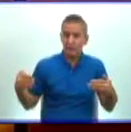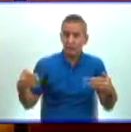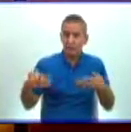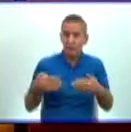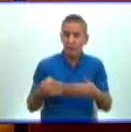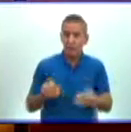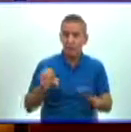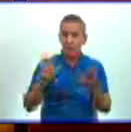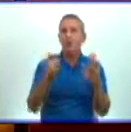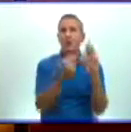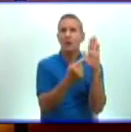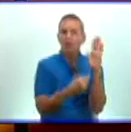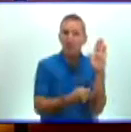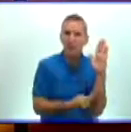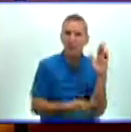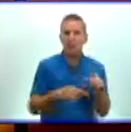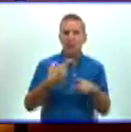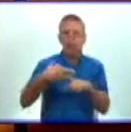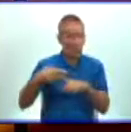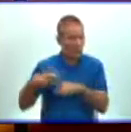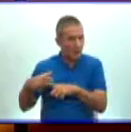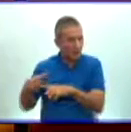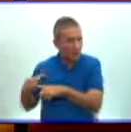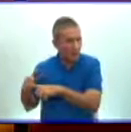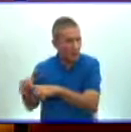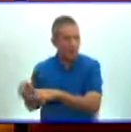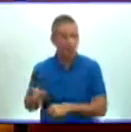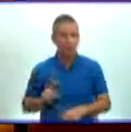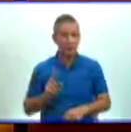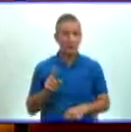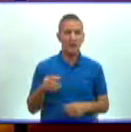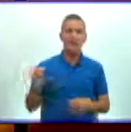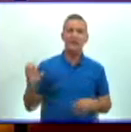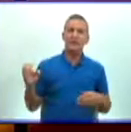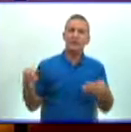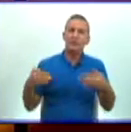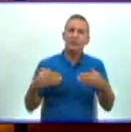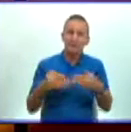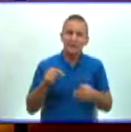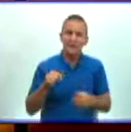elementos, elementos y elementos y no cierra esa